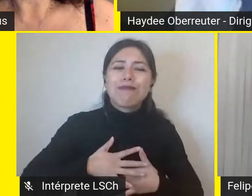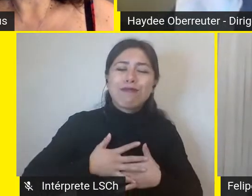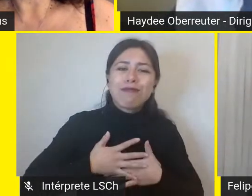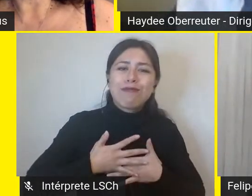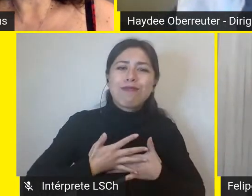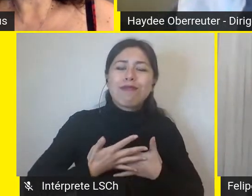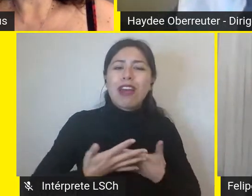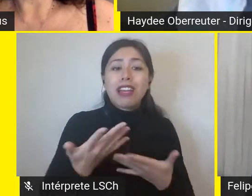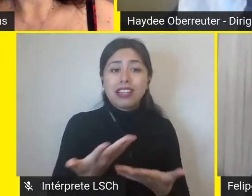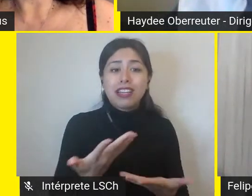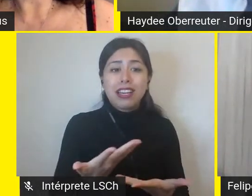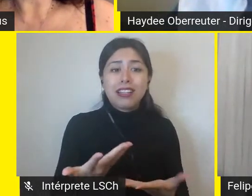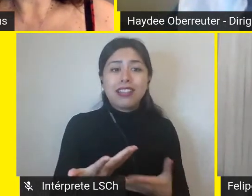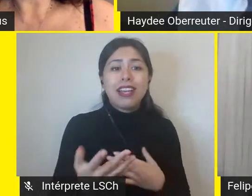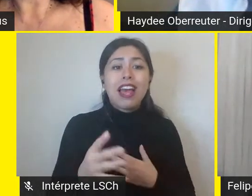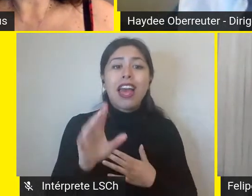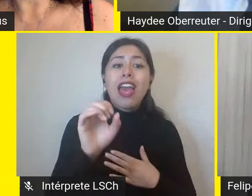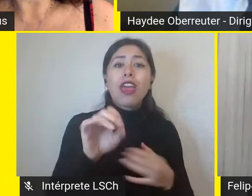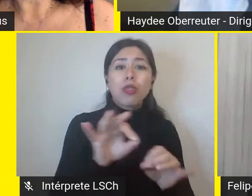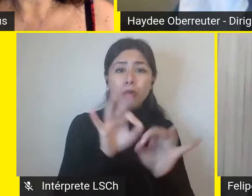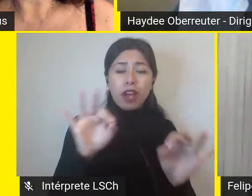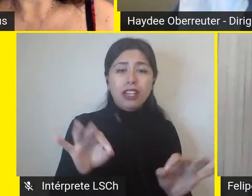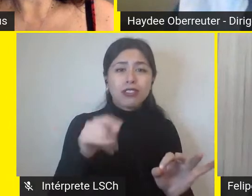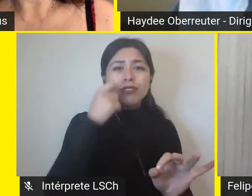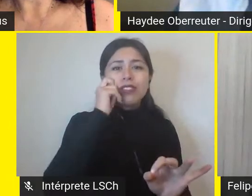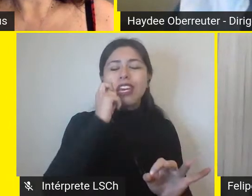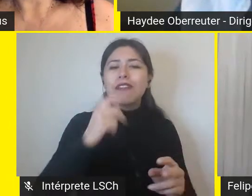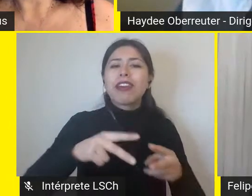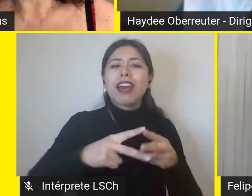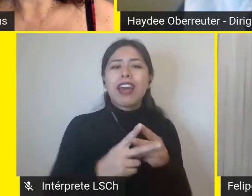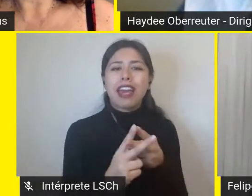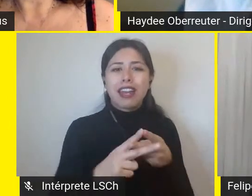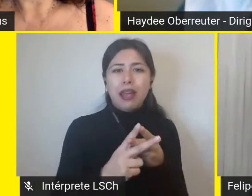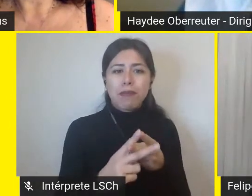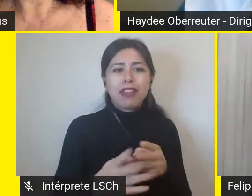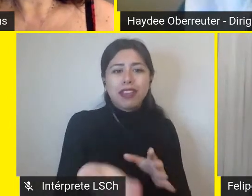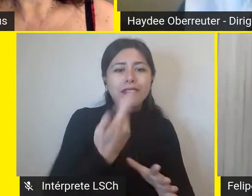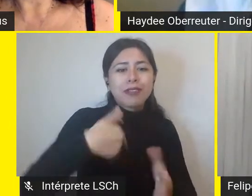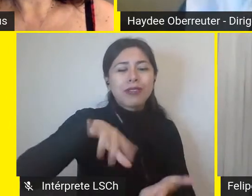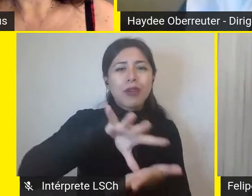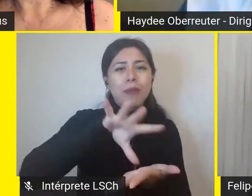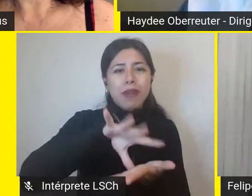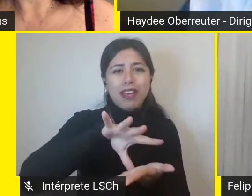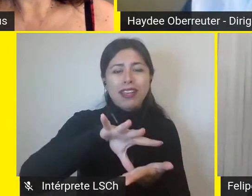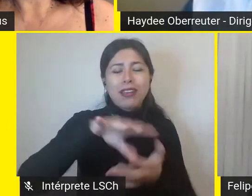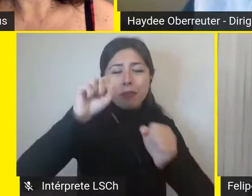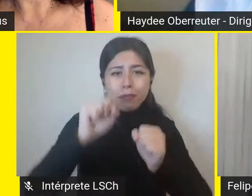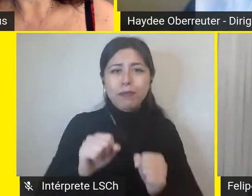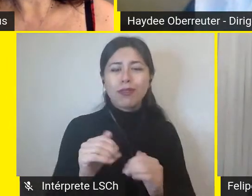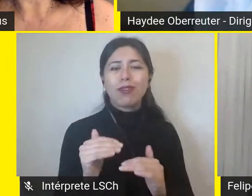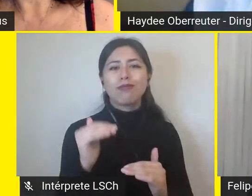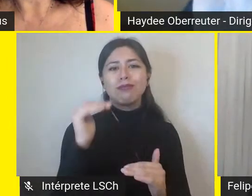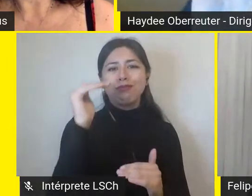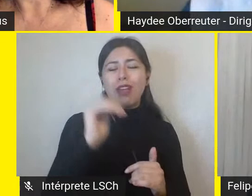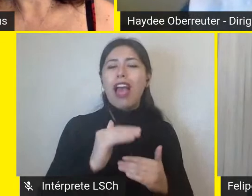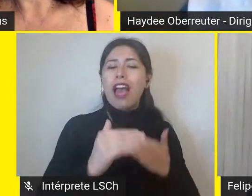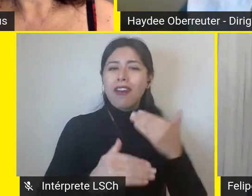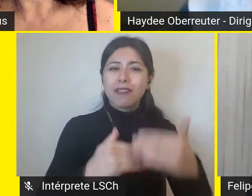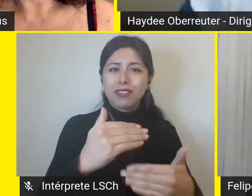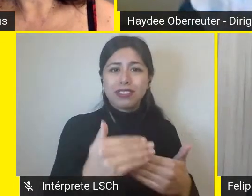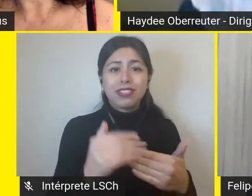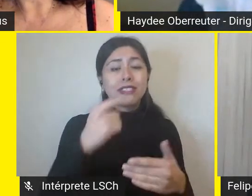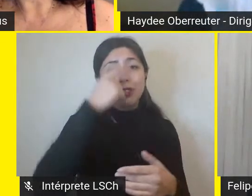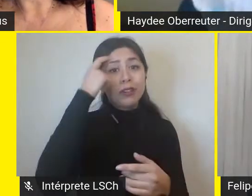la educación es una herramienta sustancial para nuestro país, para el crecimiento, y creo que a medida que